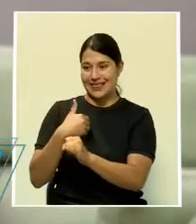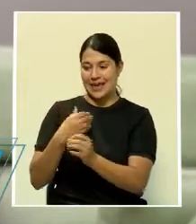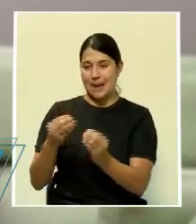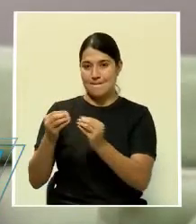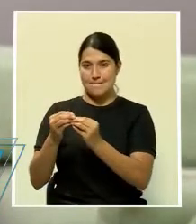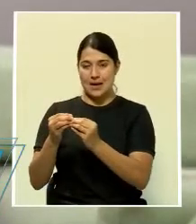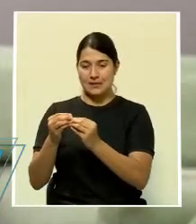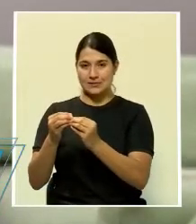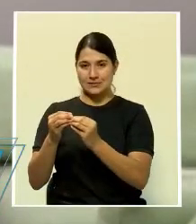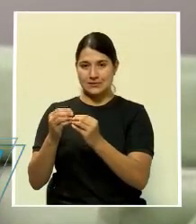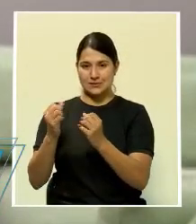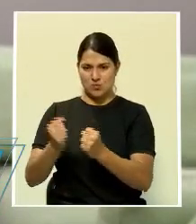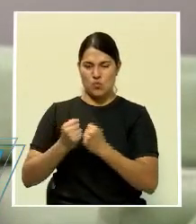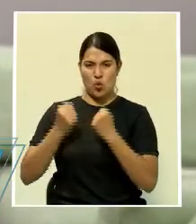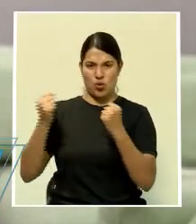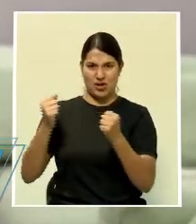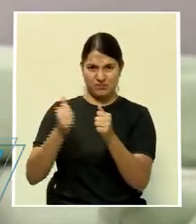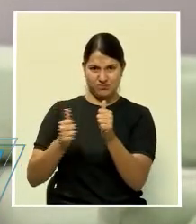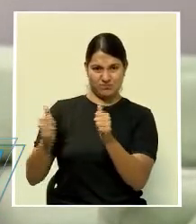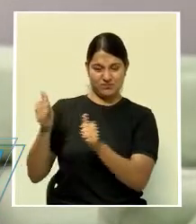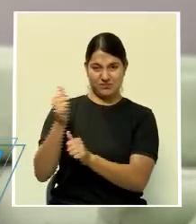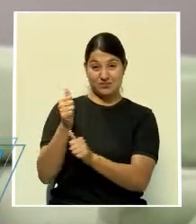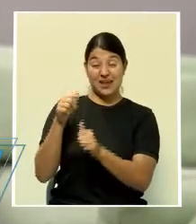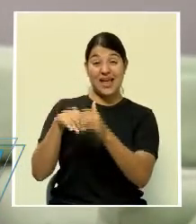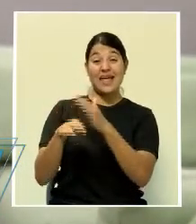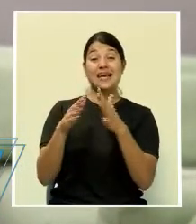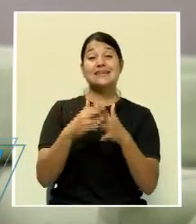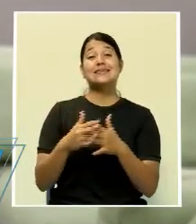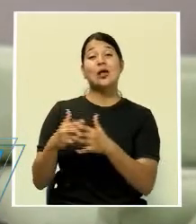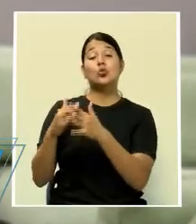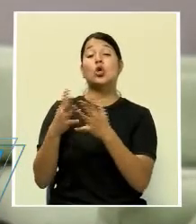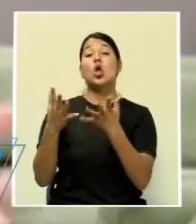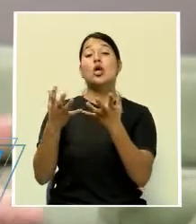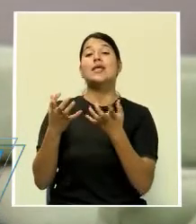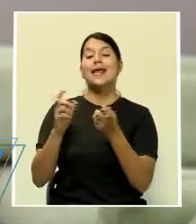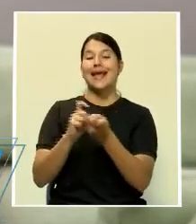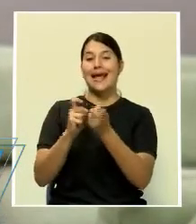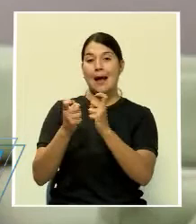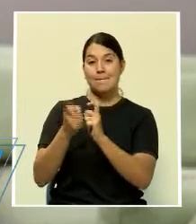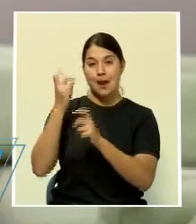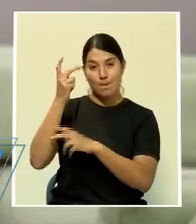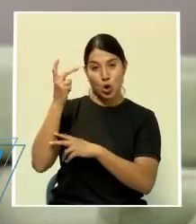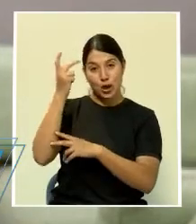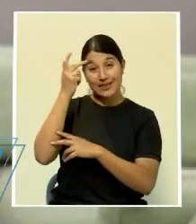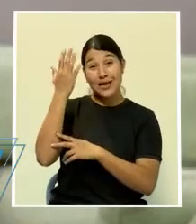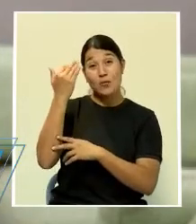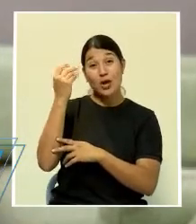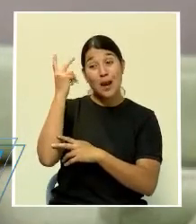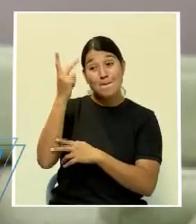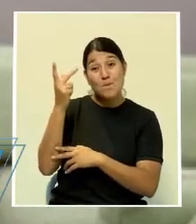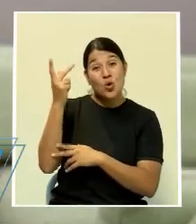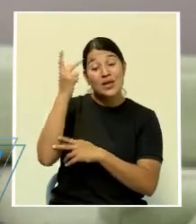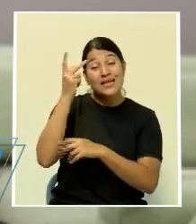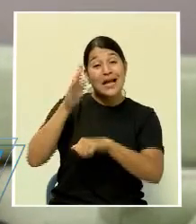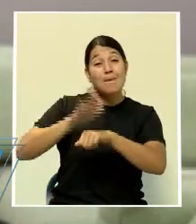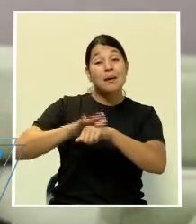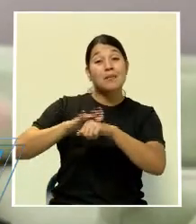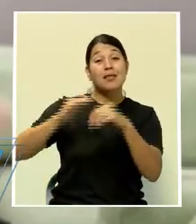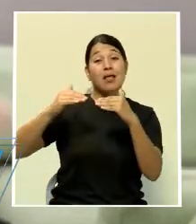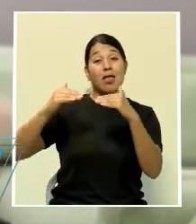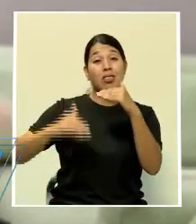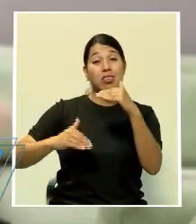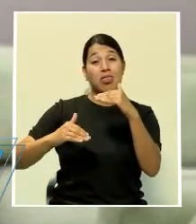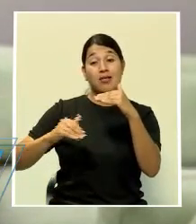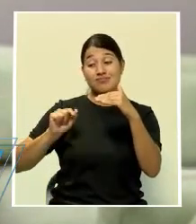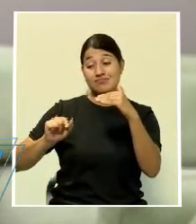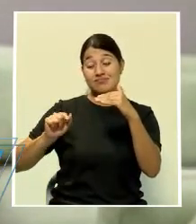reto por transformar esas políticas que se basan también en las condiciones de desigualdad de los afroamericanos, ¿verdad? Por